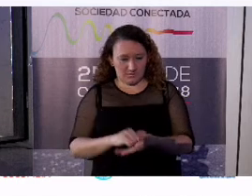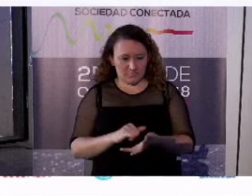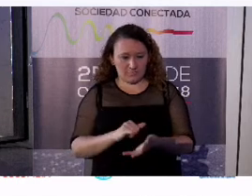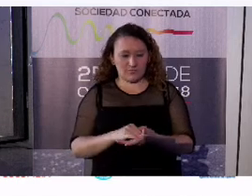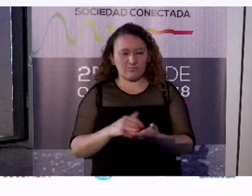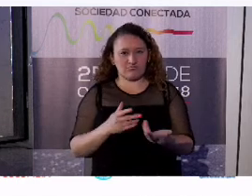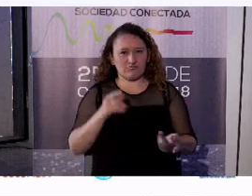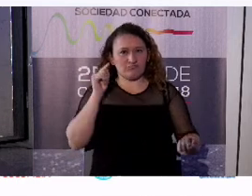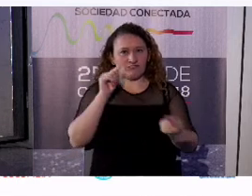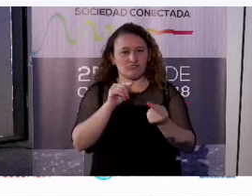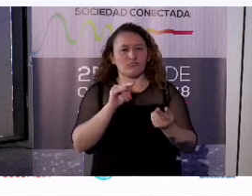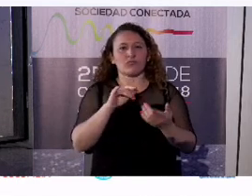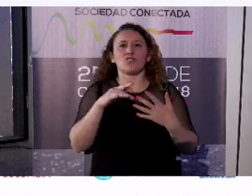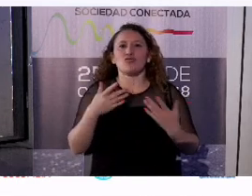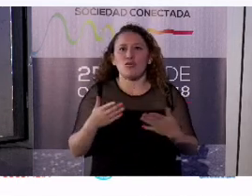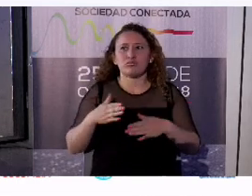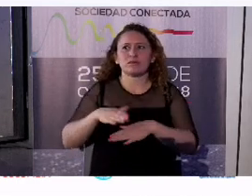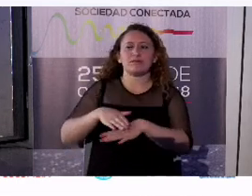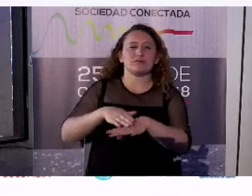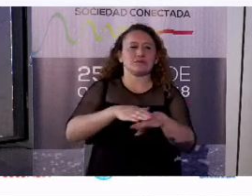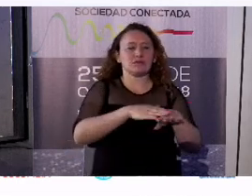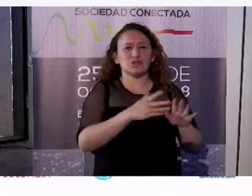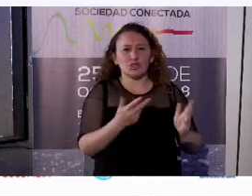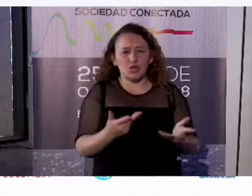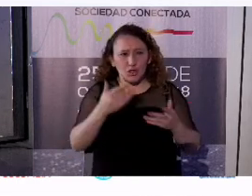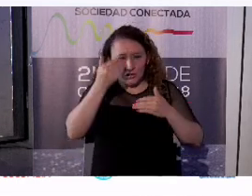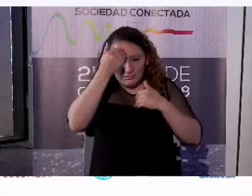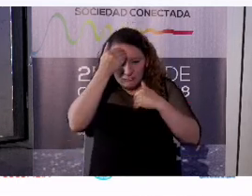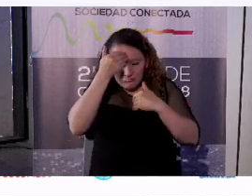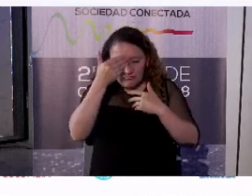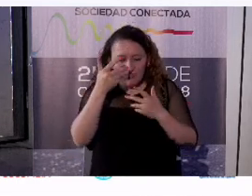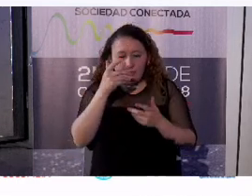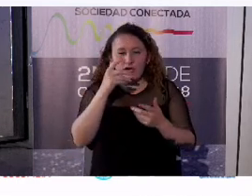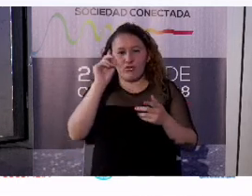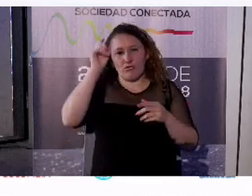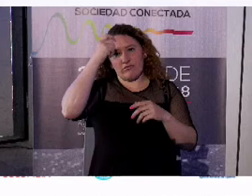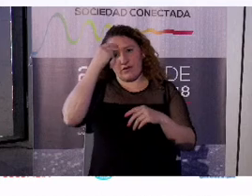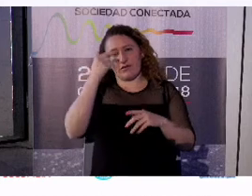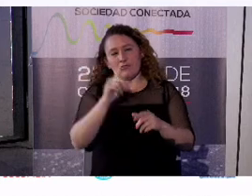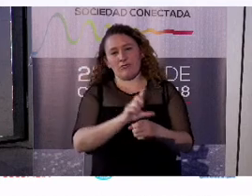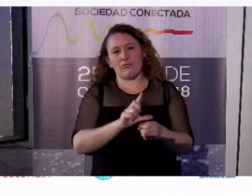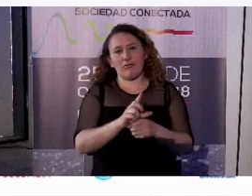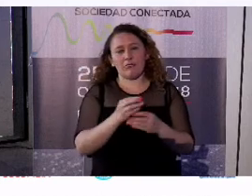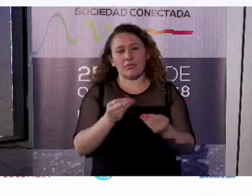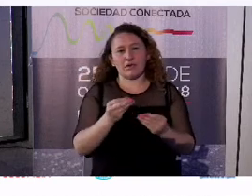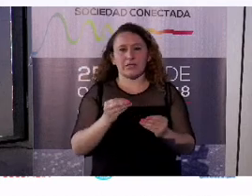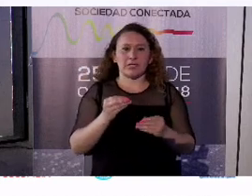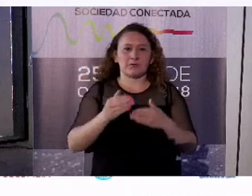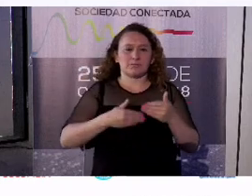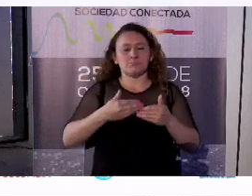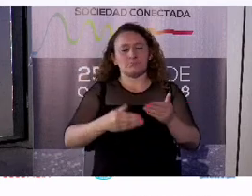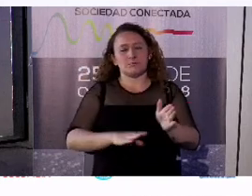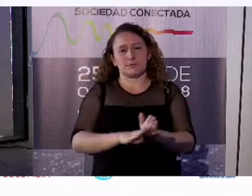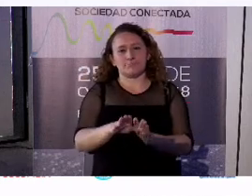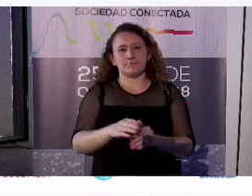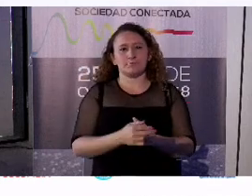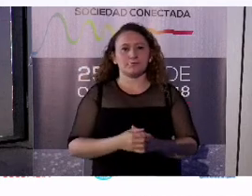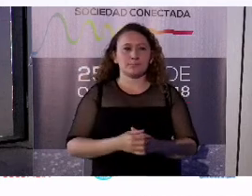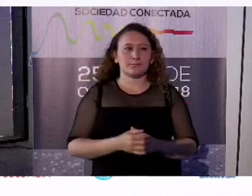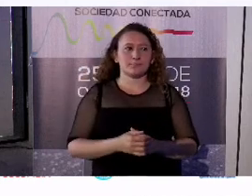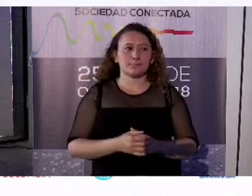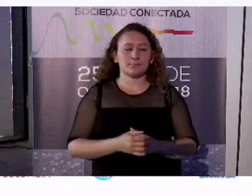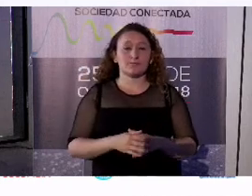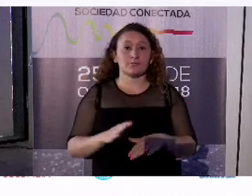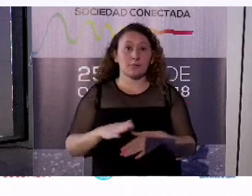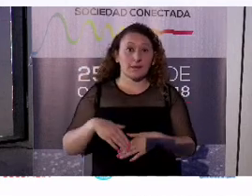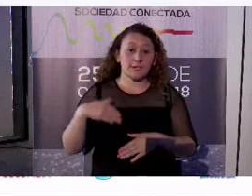han podido alertar Y cómo han podido crear esa concientización ante de los gobiernos locales para hacer todos estos desarrollos luego